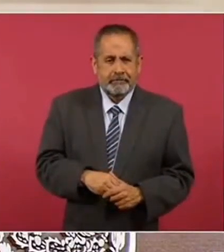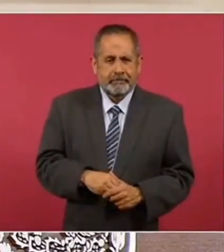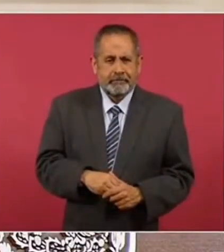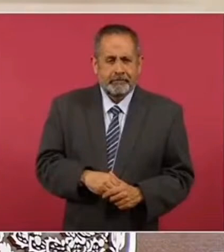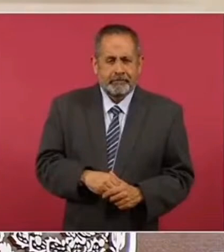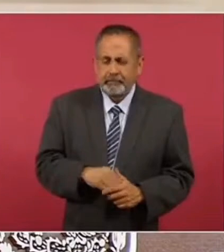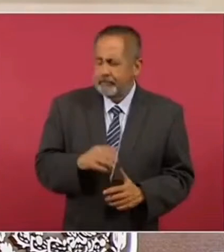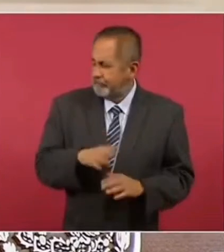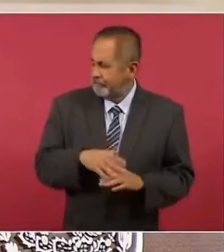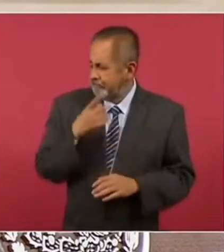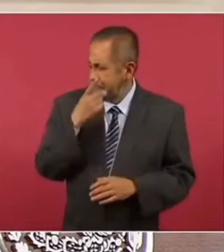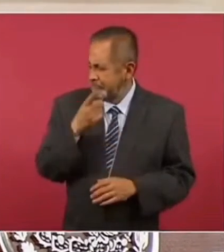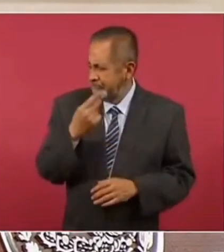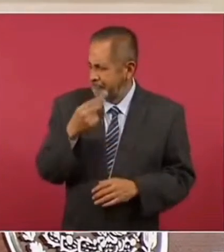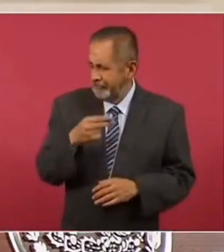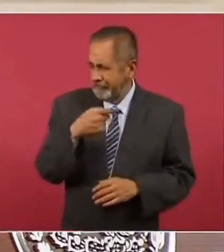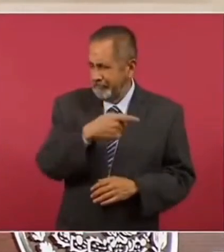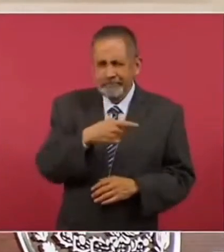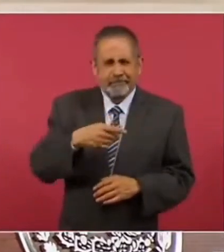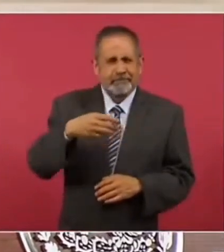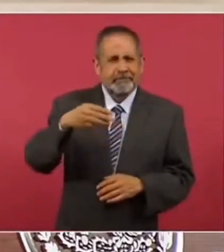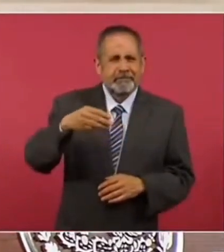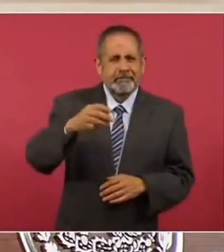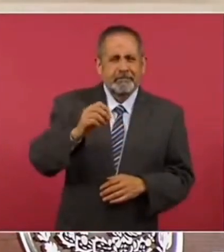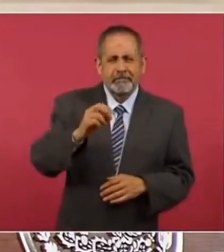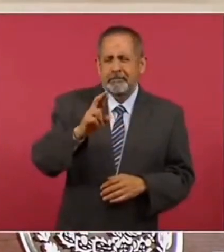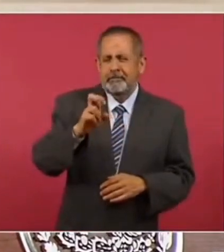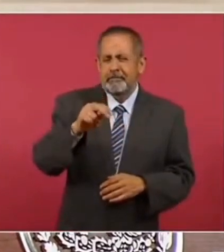¿cómo se llama? Moreno,